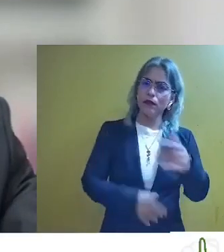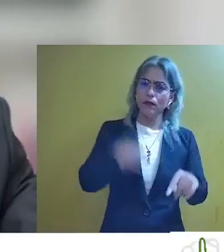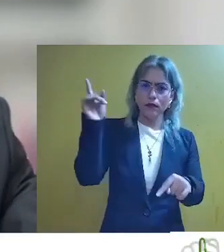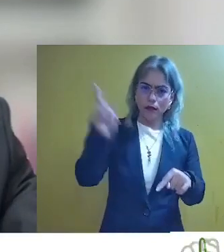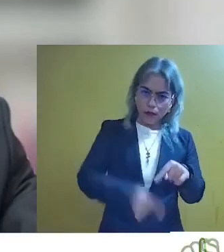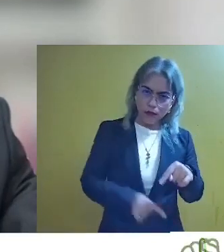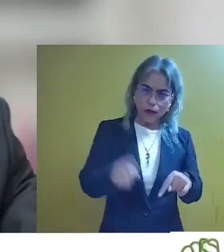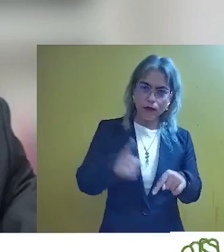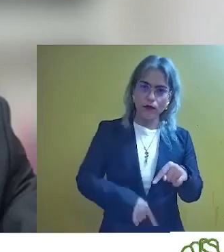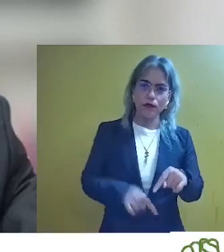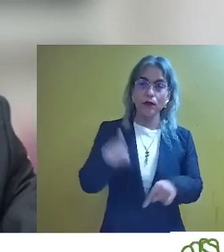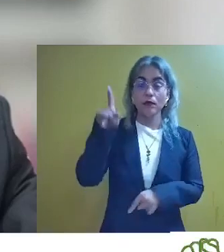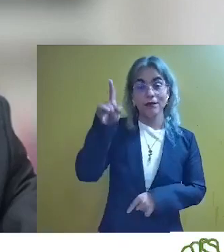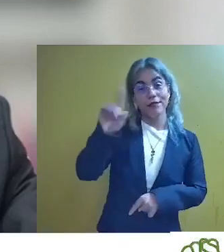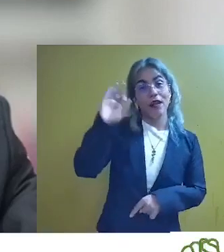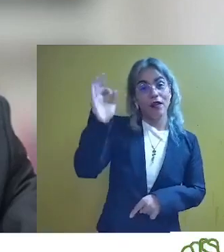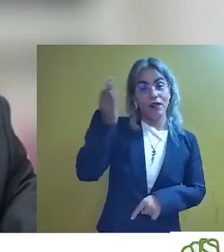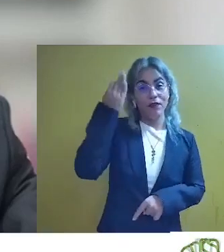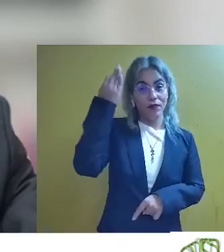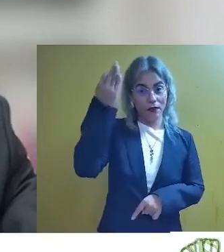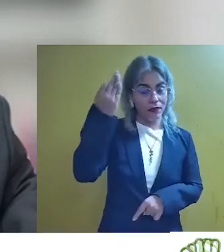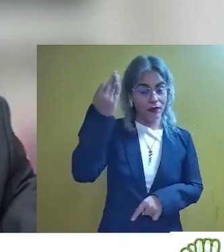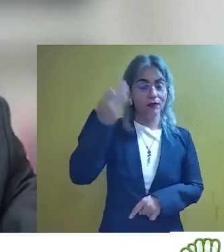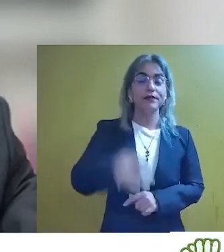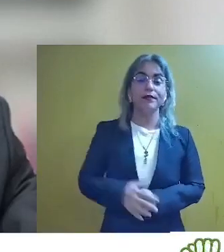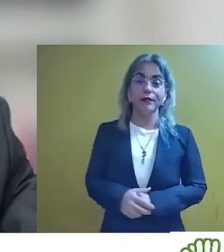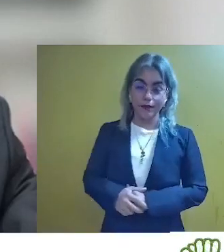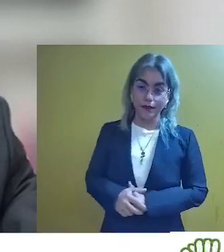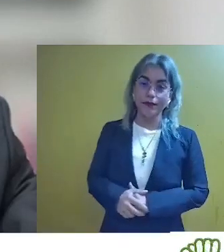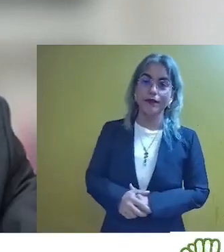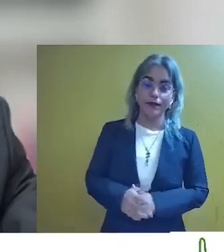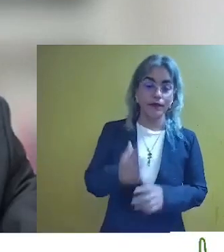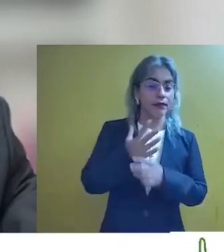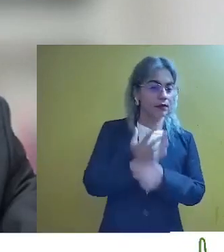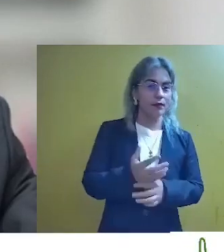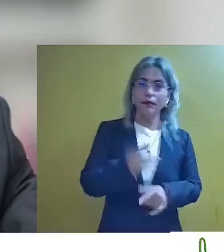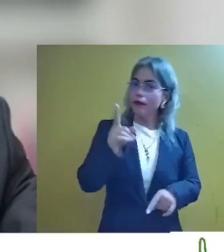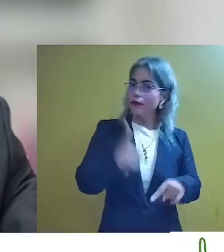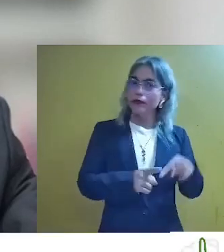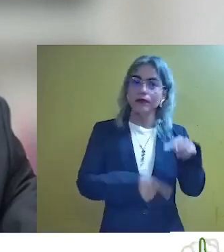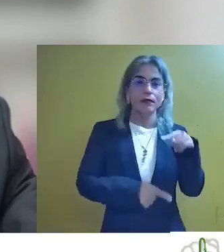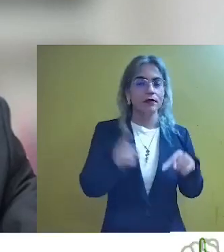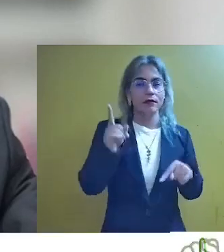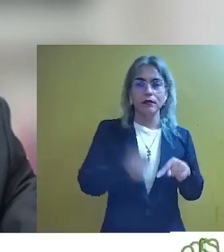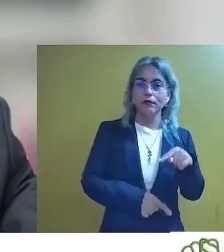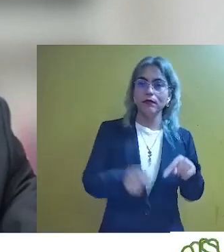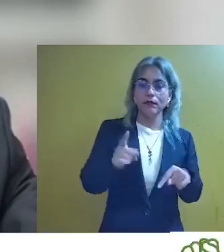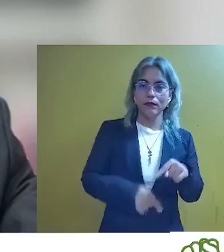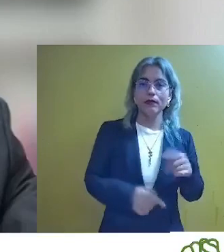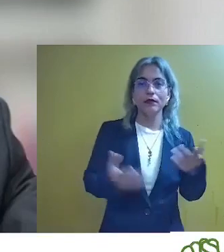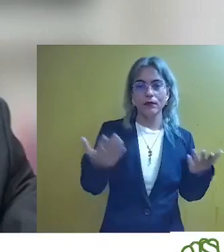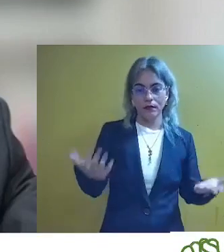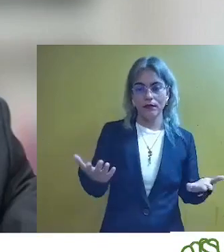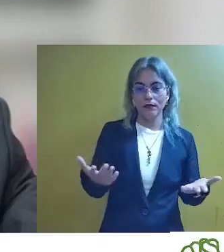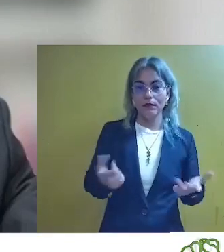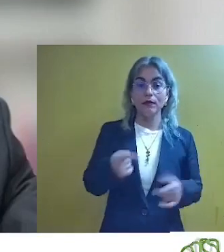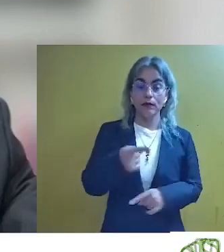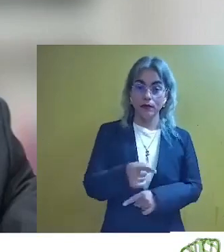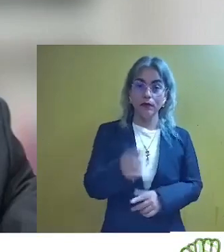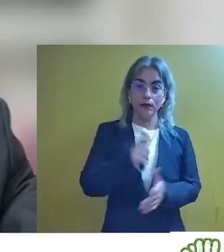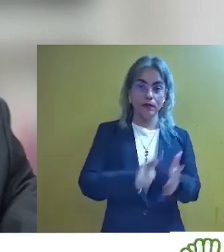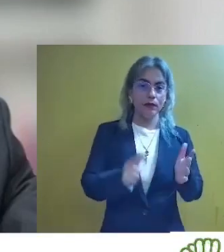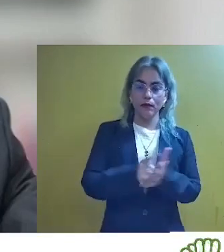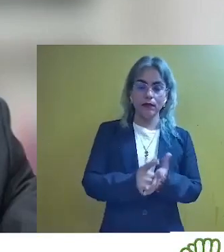Regional Ciudad de México, en que literalmente determinó revocar la sentencia impugnada y en vías de consecuencia dejar sin efecto la